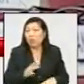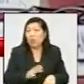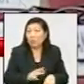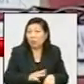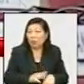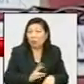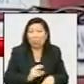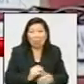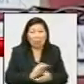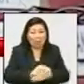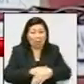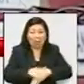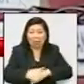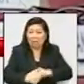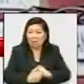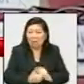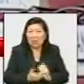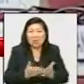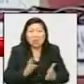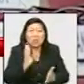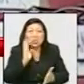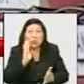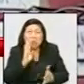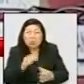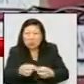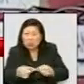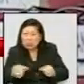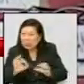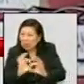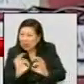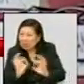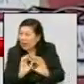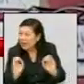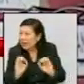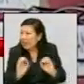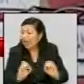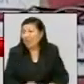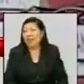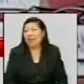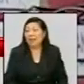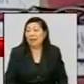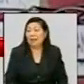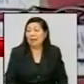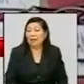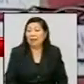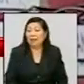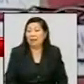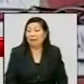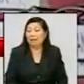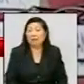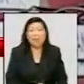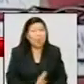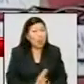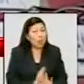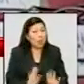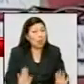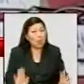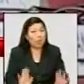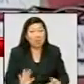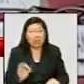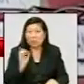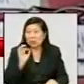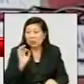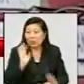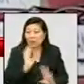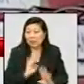médico, no se lavaron las manos, los instrumentos no estaban esterilizados. Nada de eso. No había una